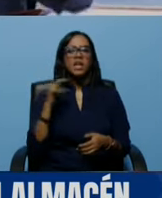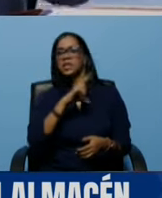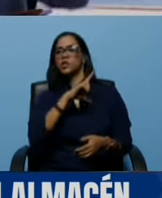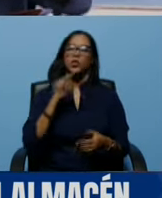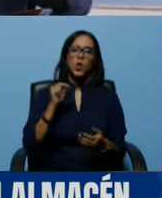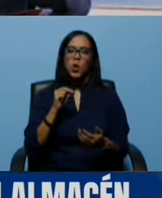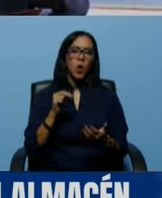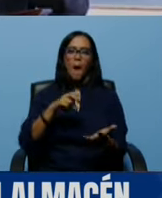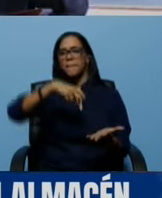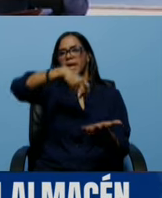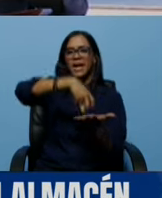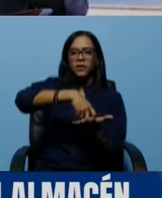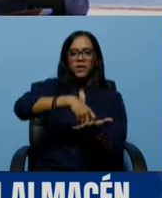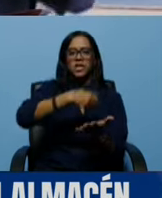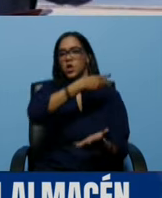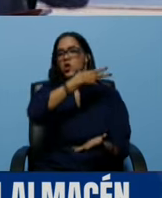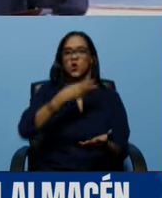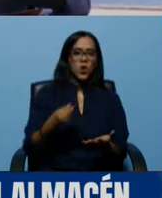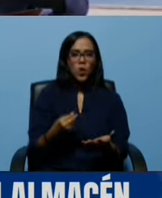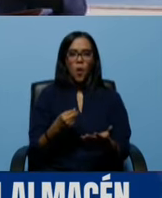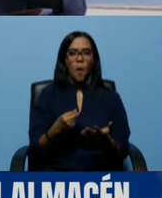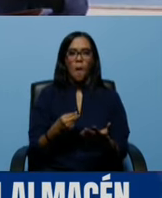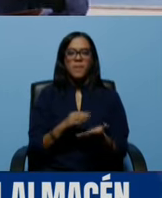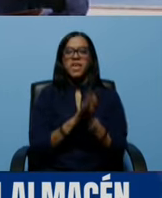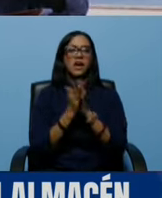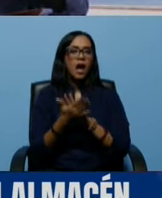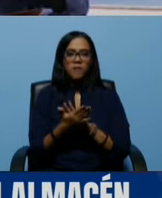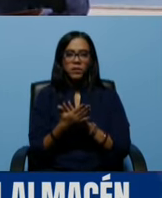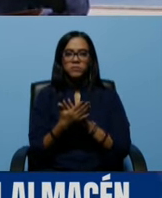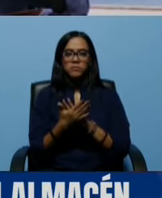postro, no me arrodillo, no me acaban.